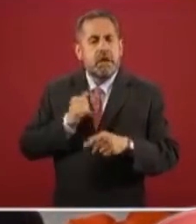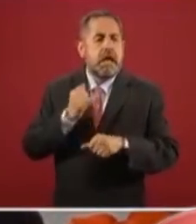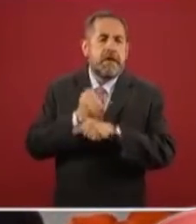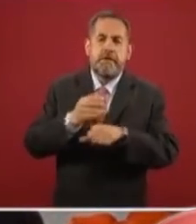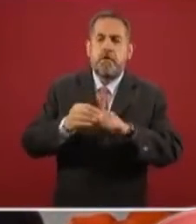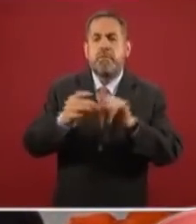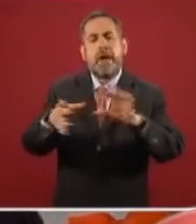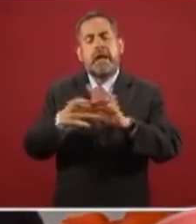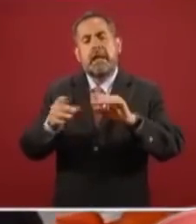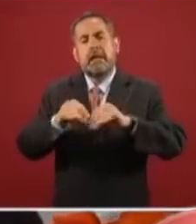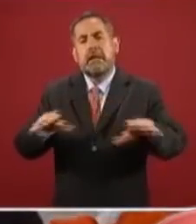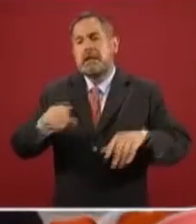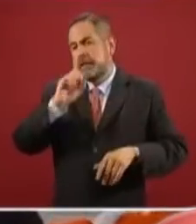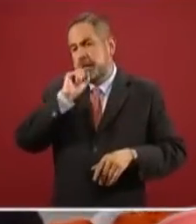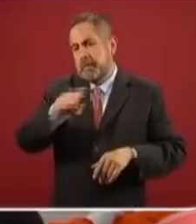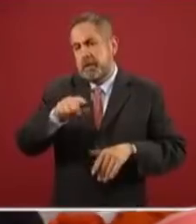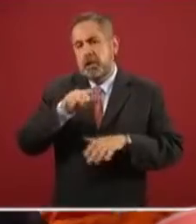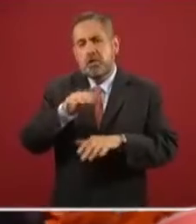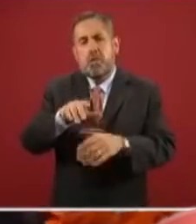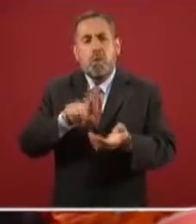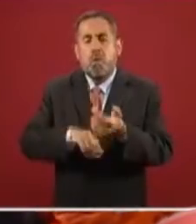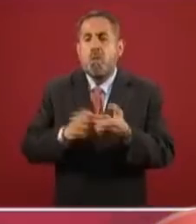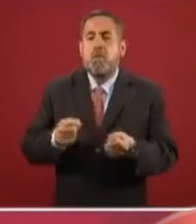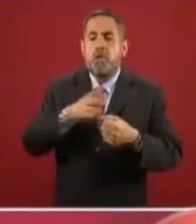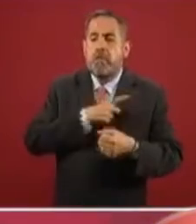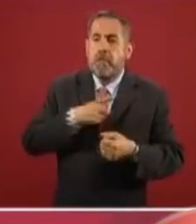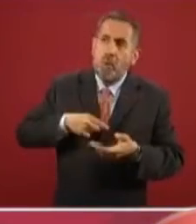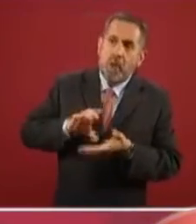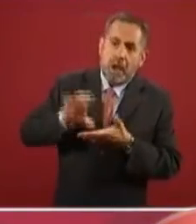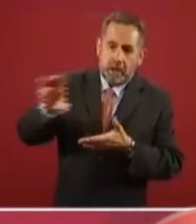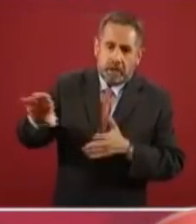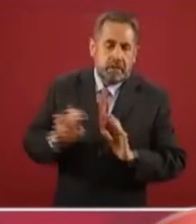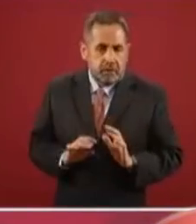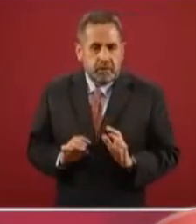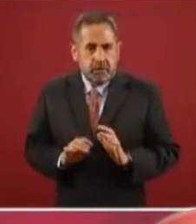informar también sobre la deuda, porque